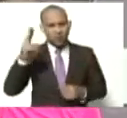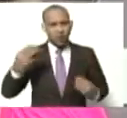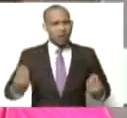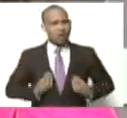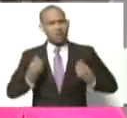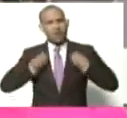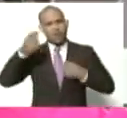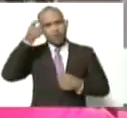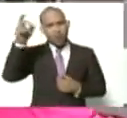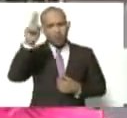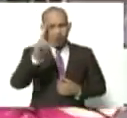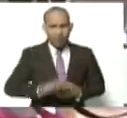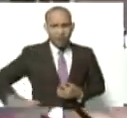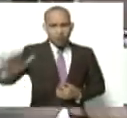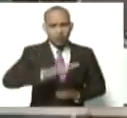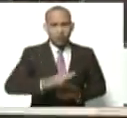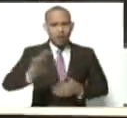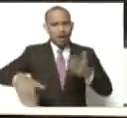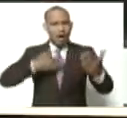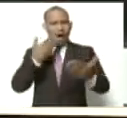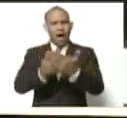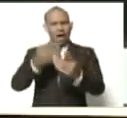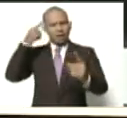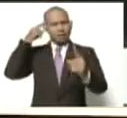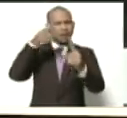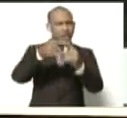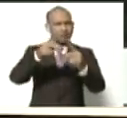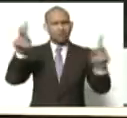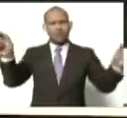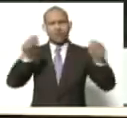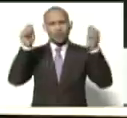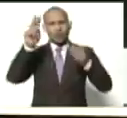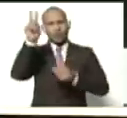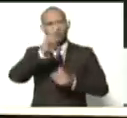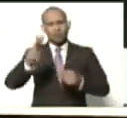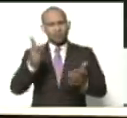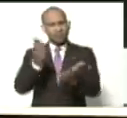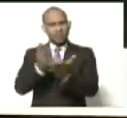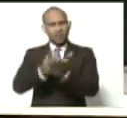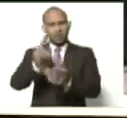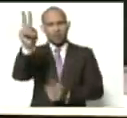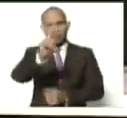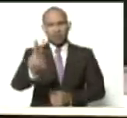pueblo de Venezuela. ¡Hasta la victoria siempre, Venezuela!